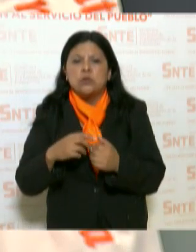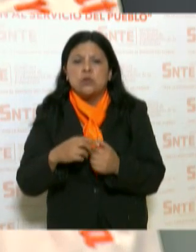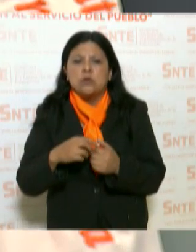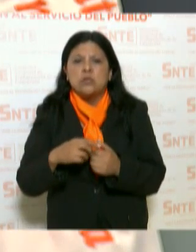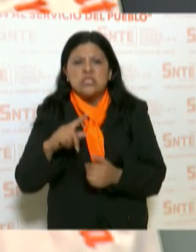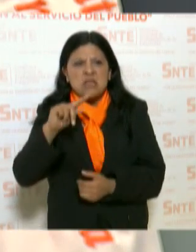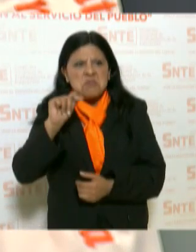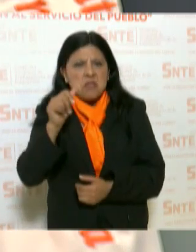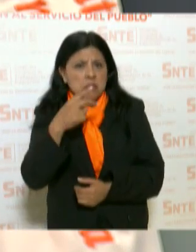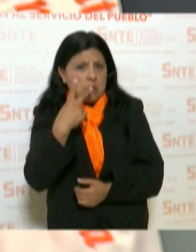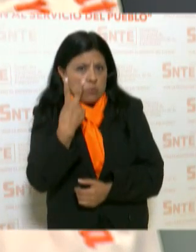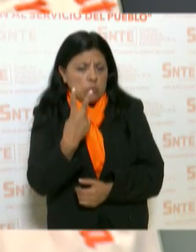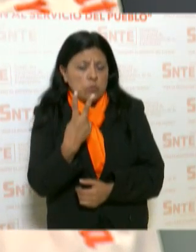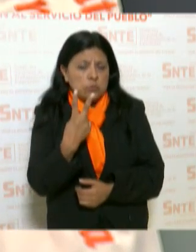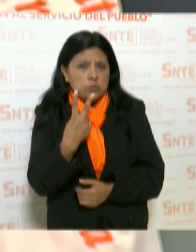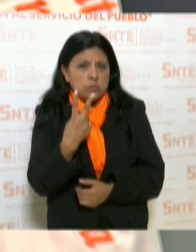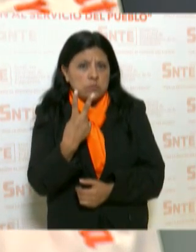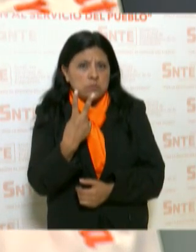1972